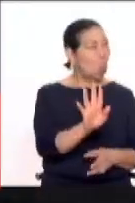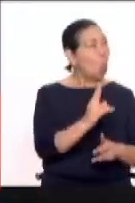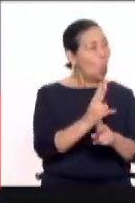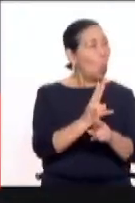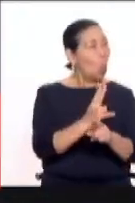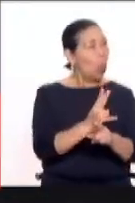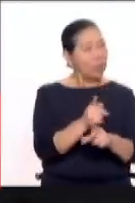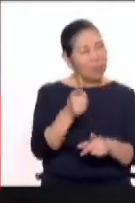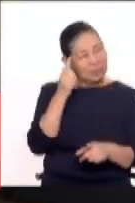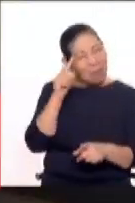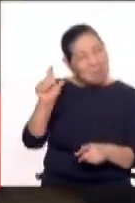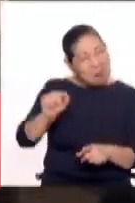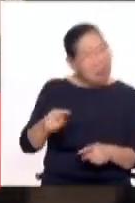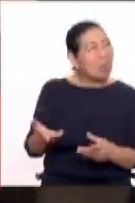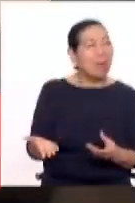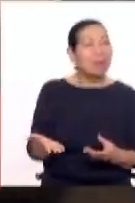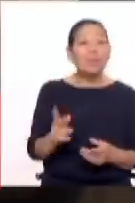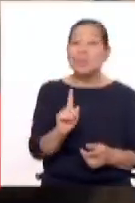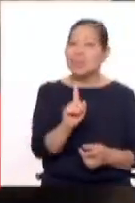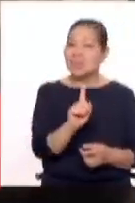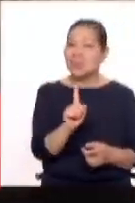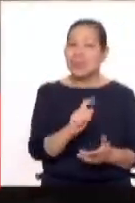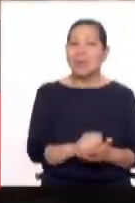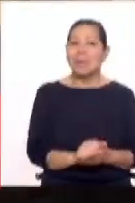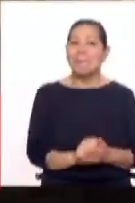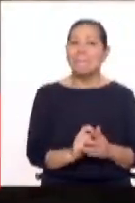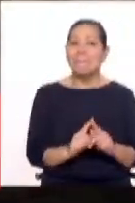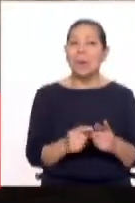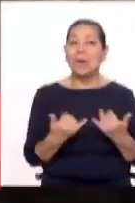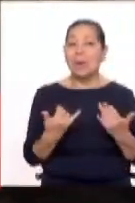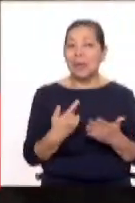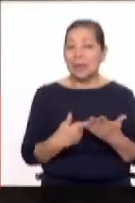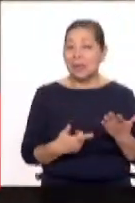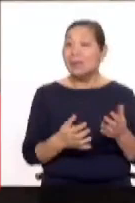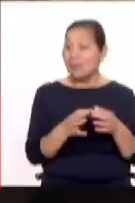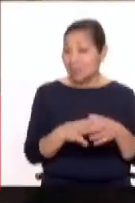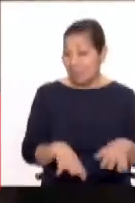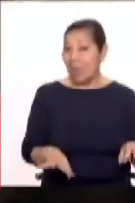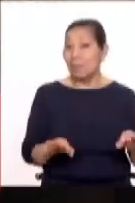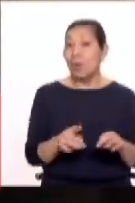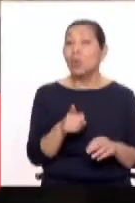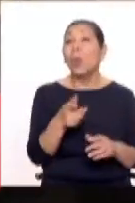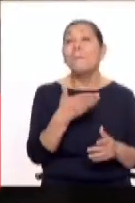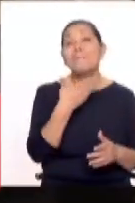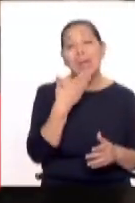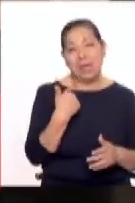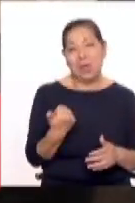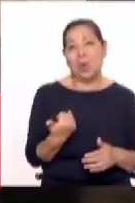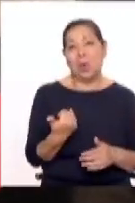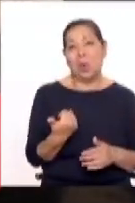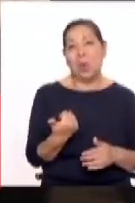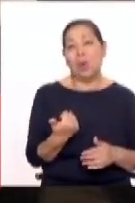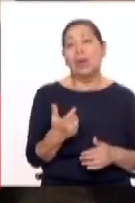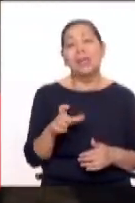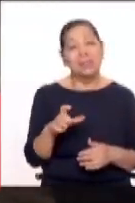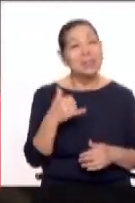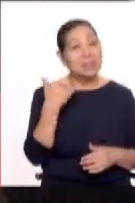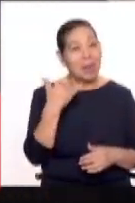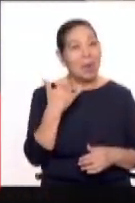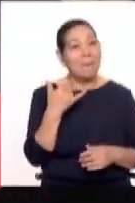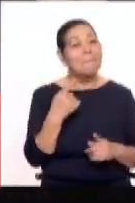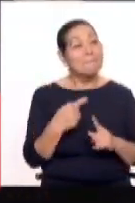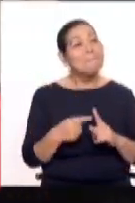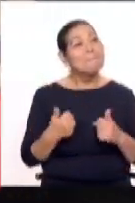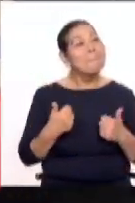tengan sus dudas, verifiquen muy bien porque es muy importante comprar emails válidos, celulares con